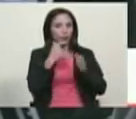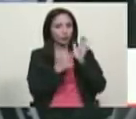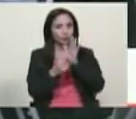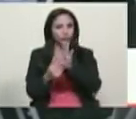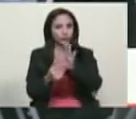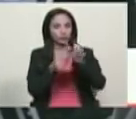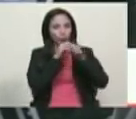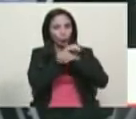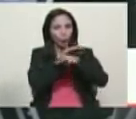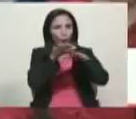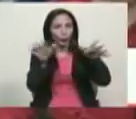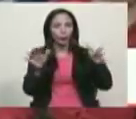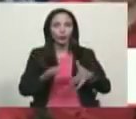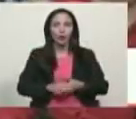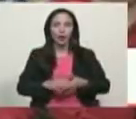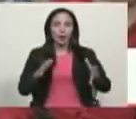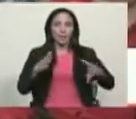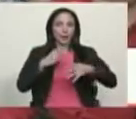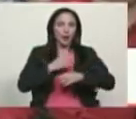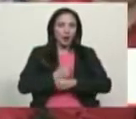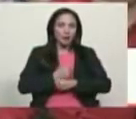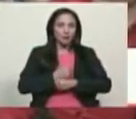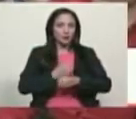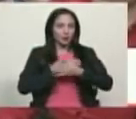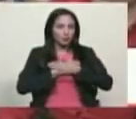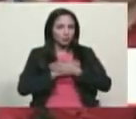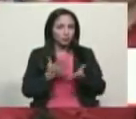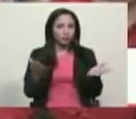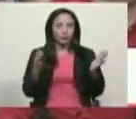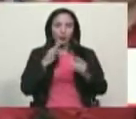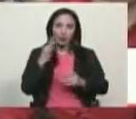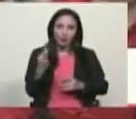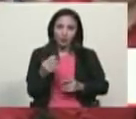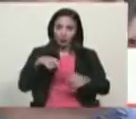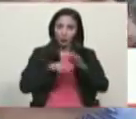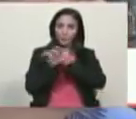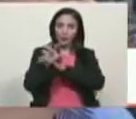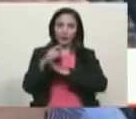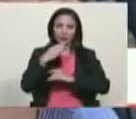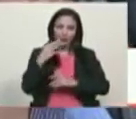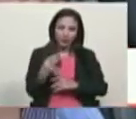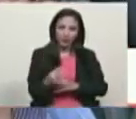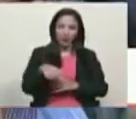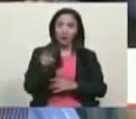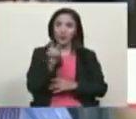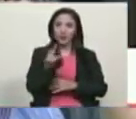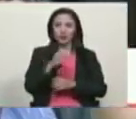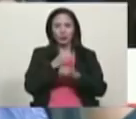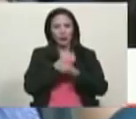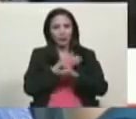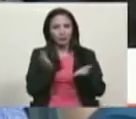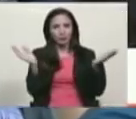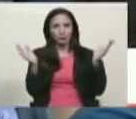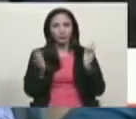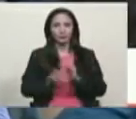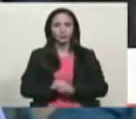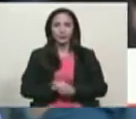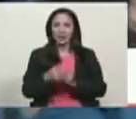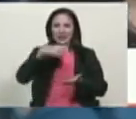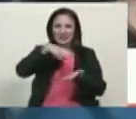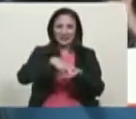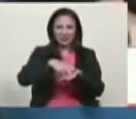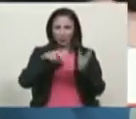de aliento, la esperanza, van llevando la verdad de un país como Venezuela que se niega a